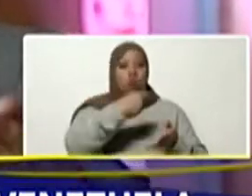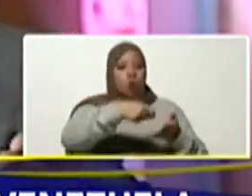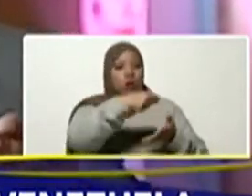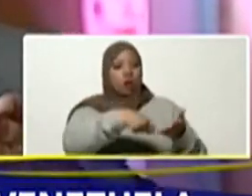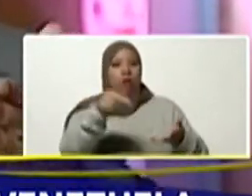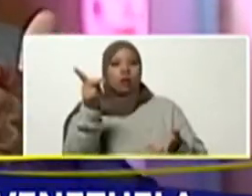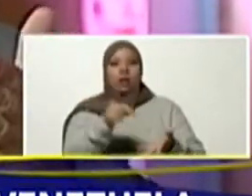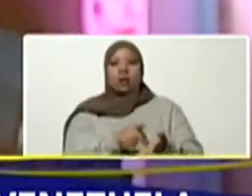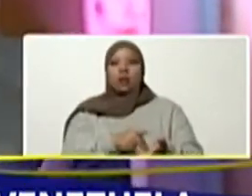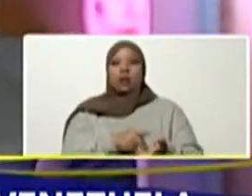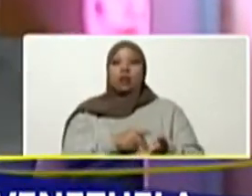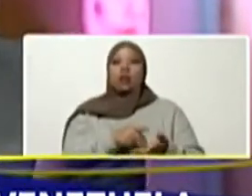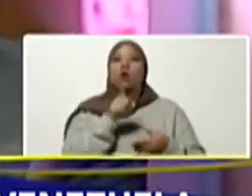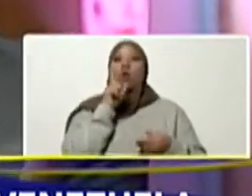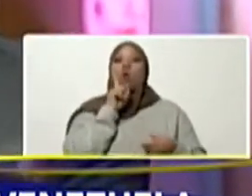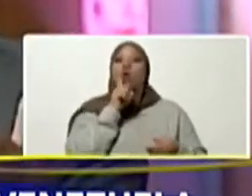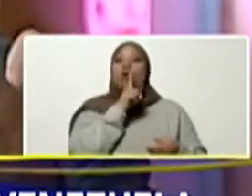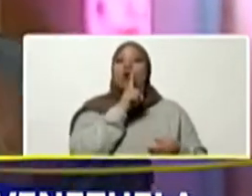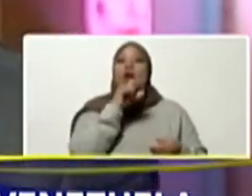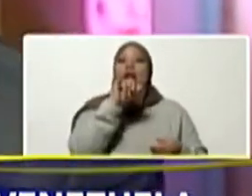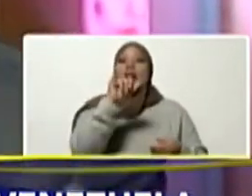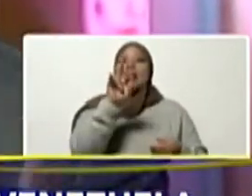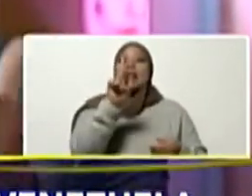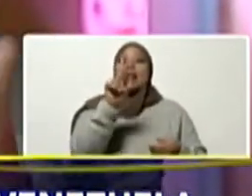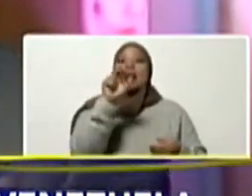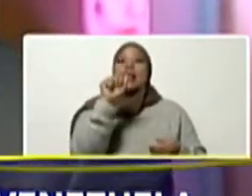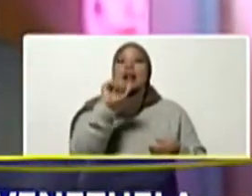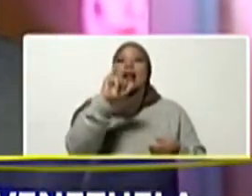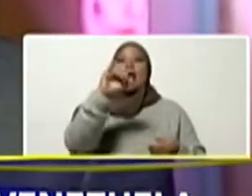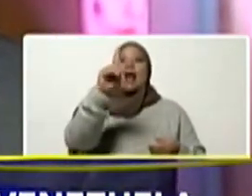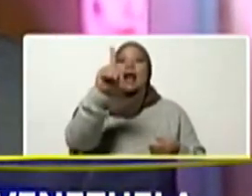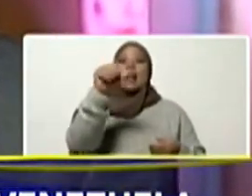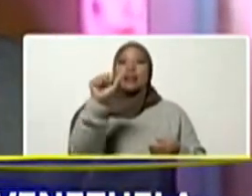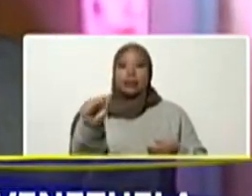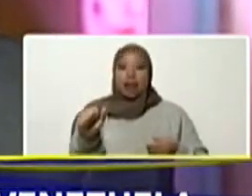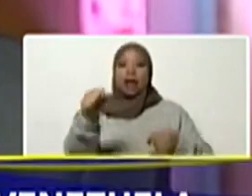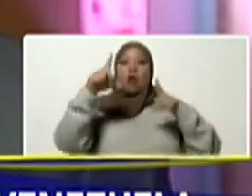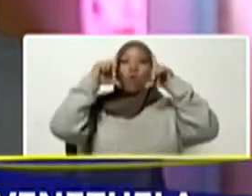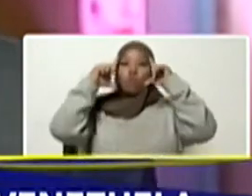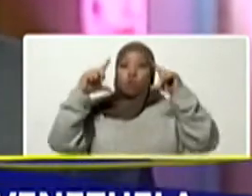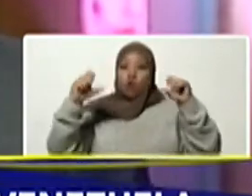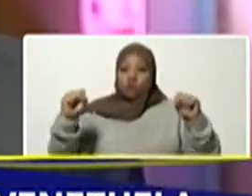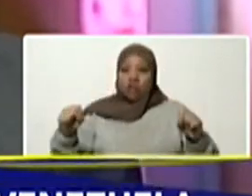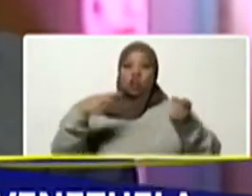presente Iraida Vargas, antropóloga, historiadora.